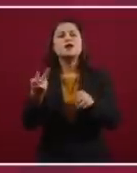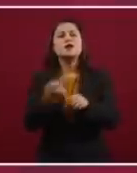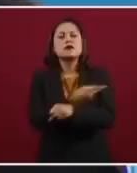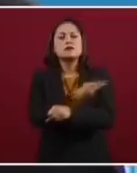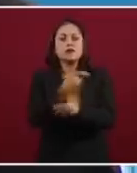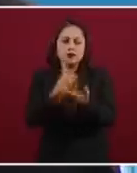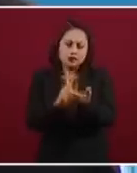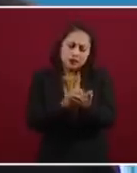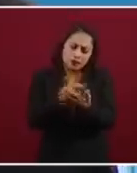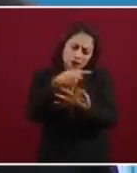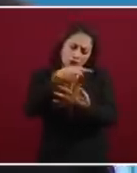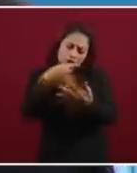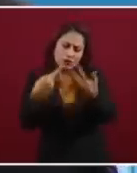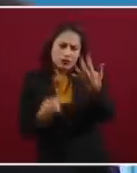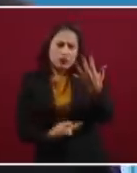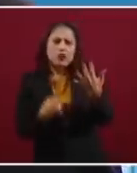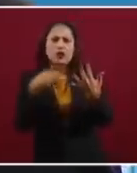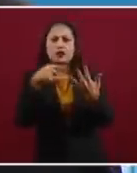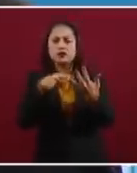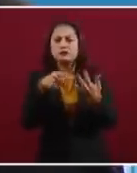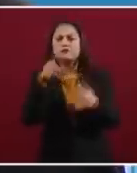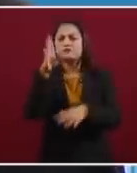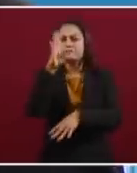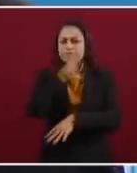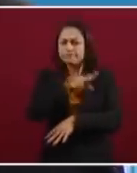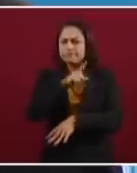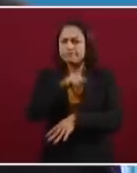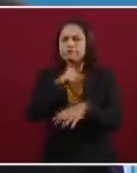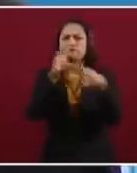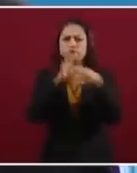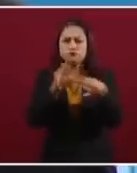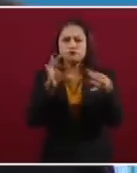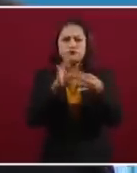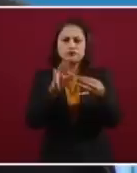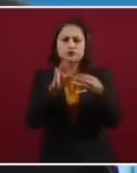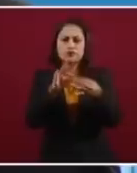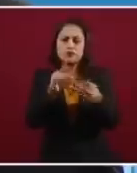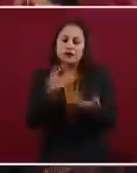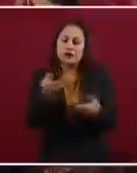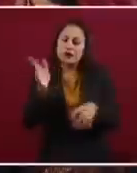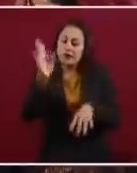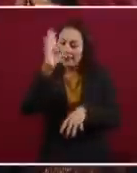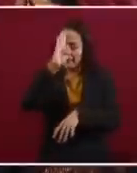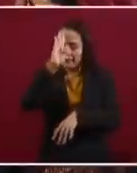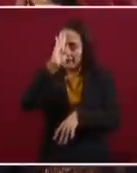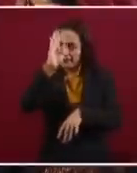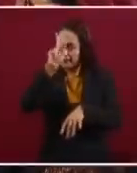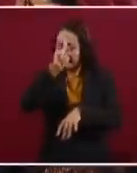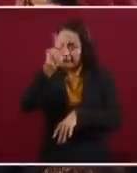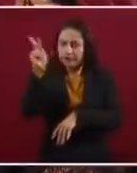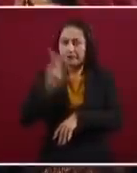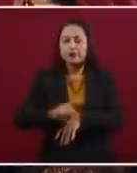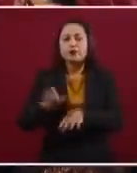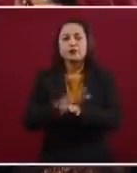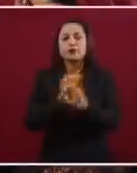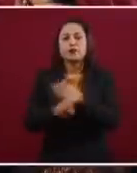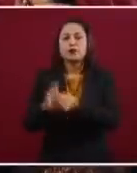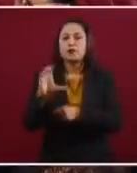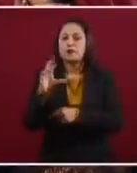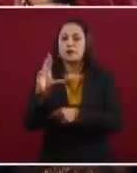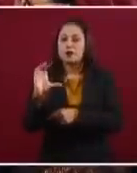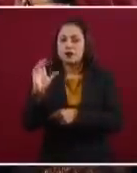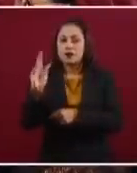estas sustancias adictivas en muy particular las de muy alto impacto como son el crack la